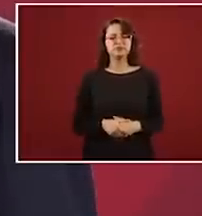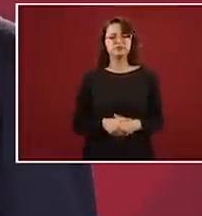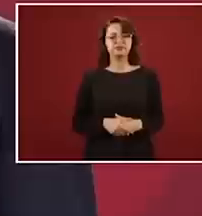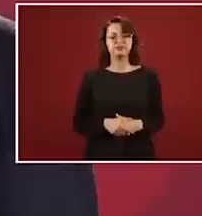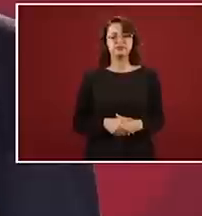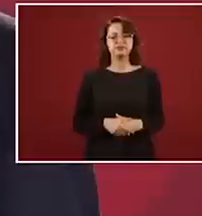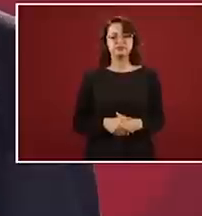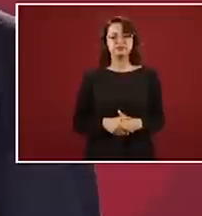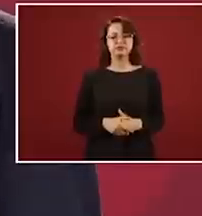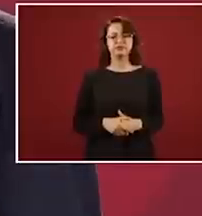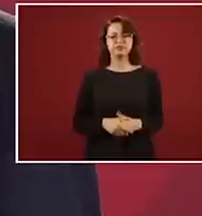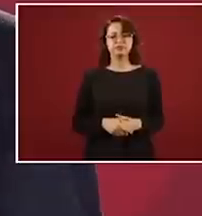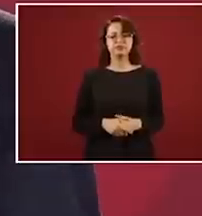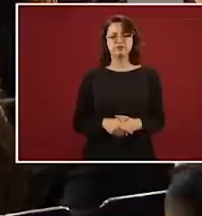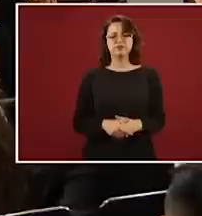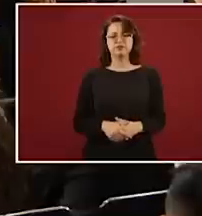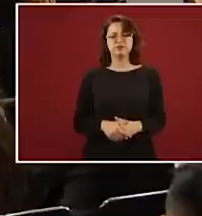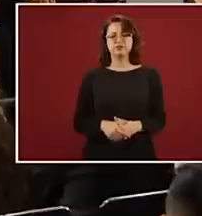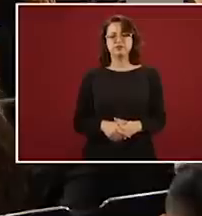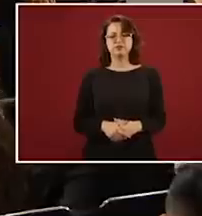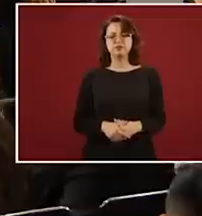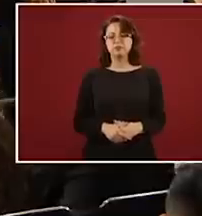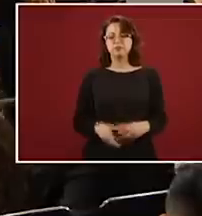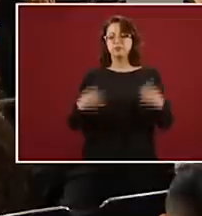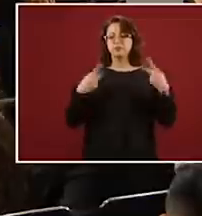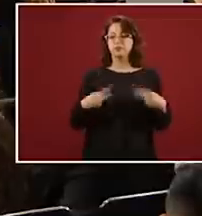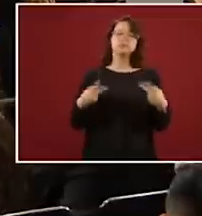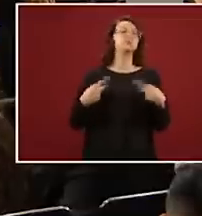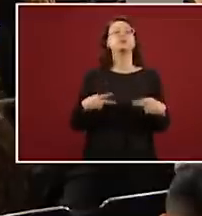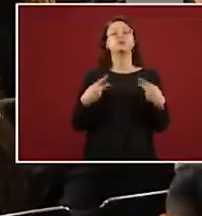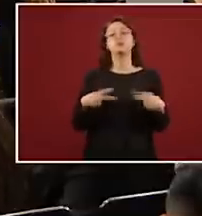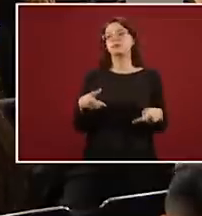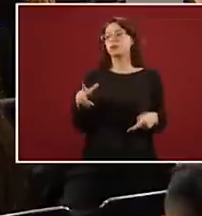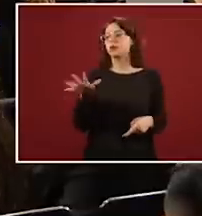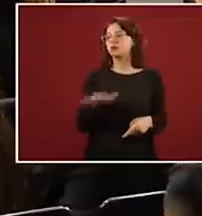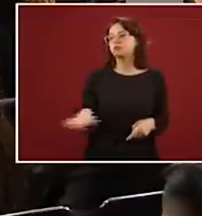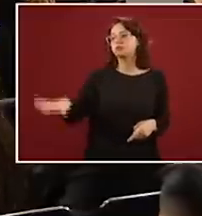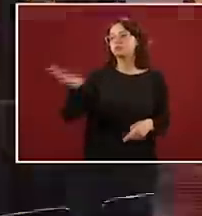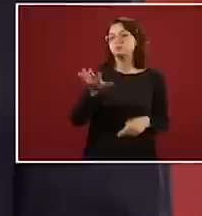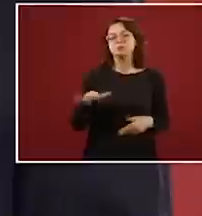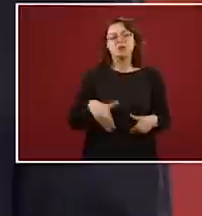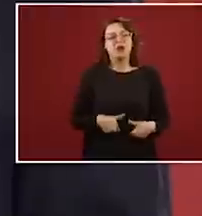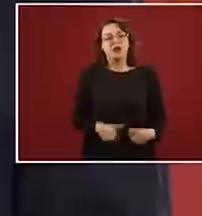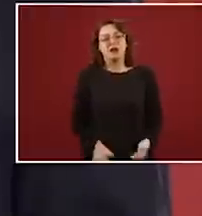Mientras la gente no tiene ni para lo más indispensable,